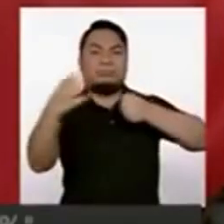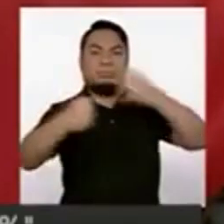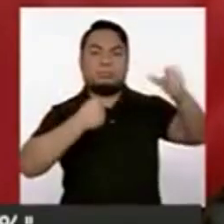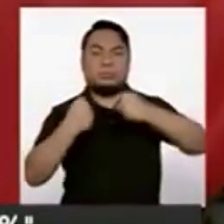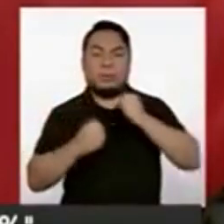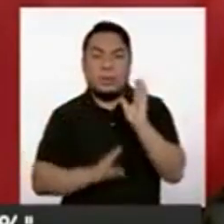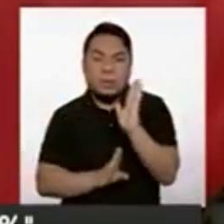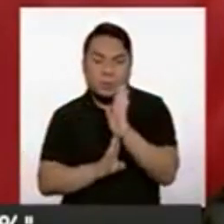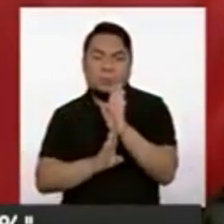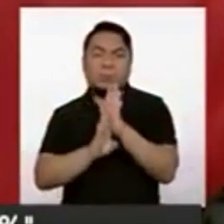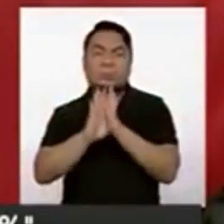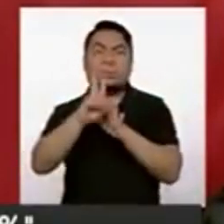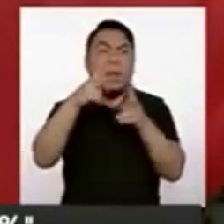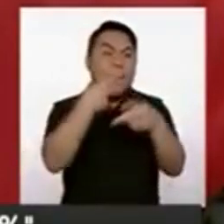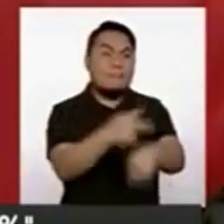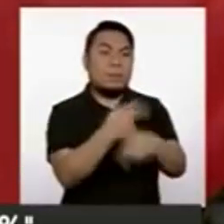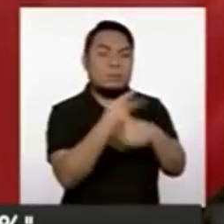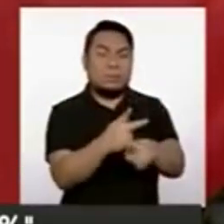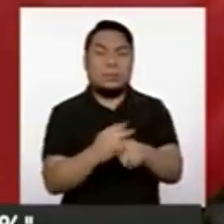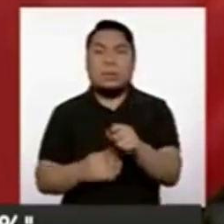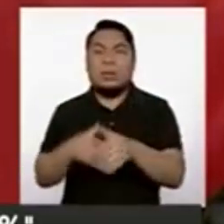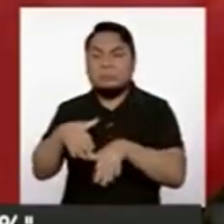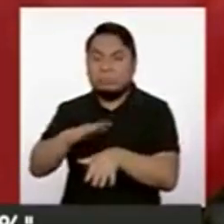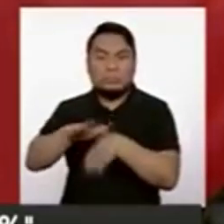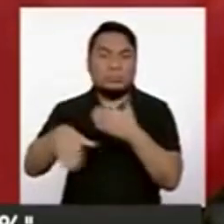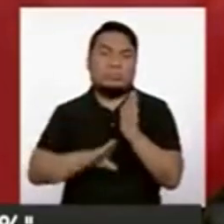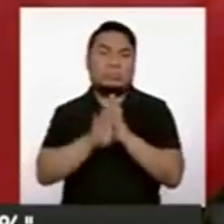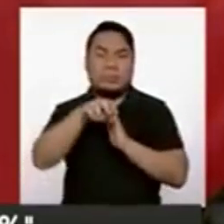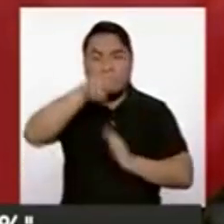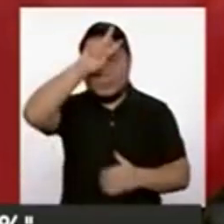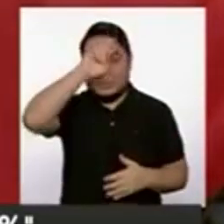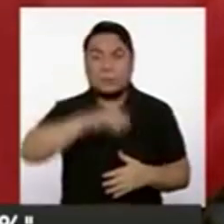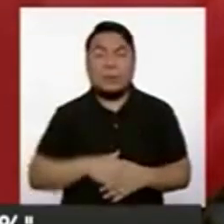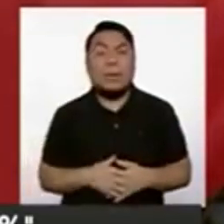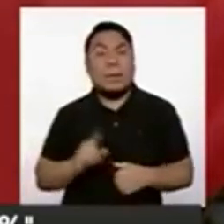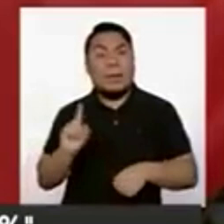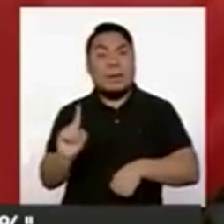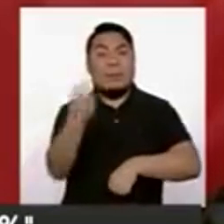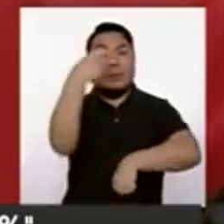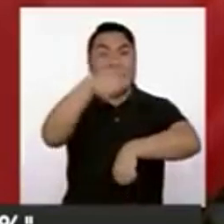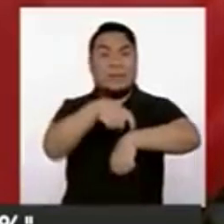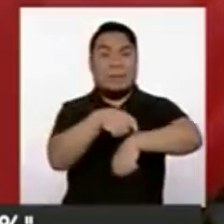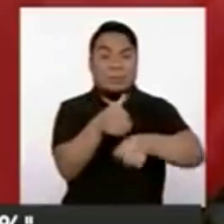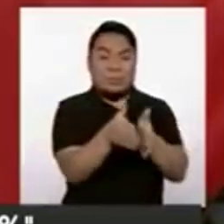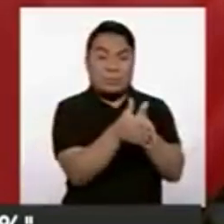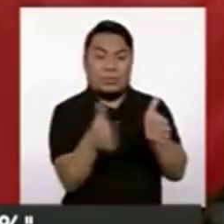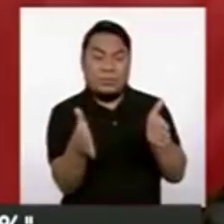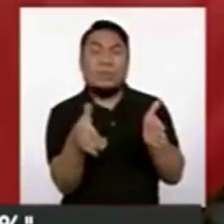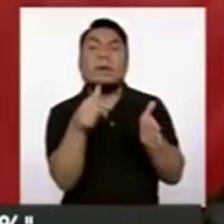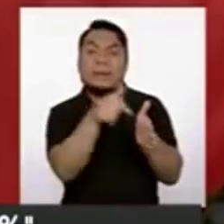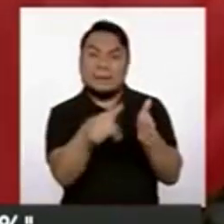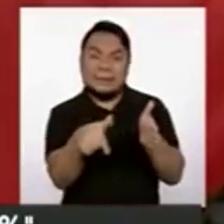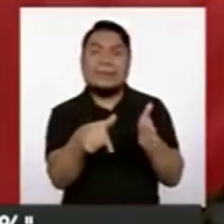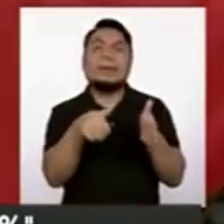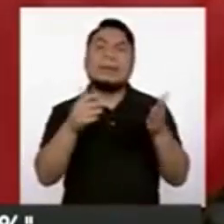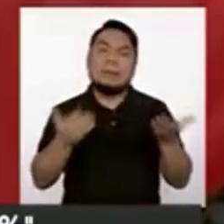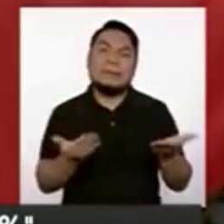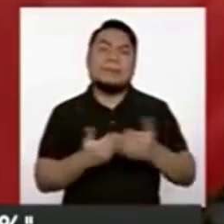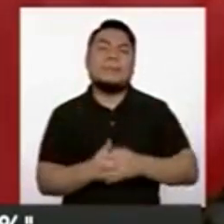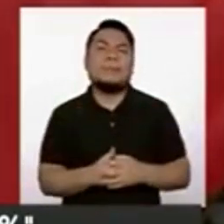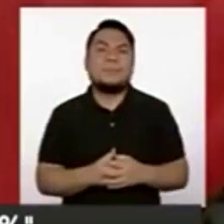que tenemos de producción en el Perú. En la primera fase tuvimos, y